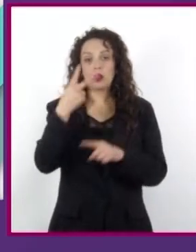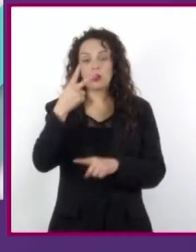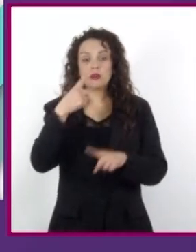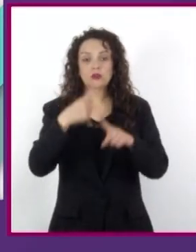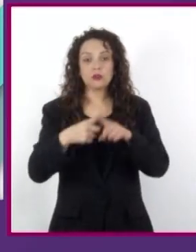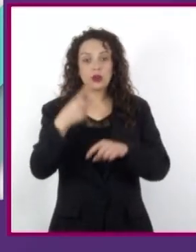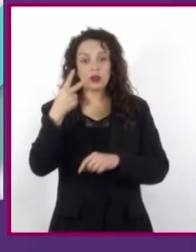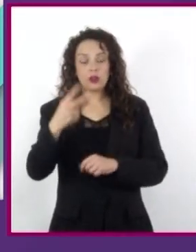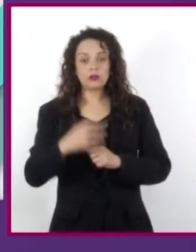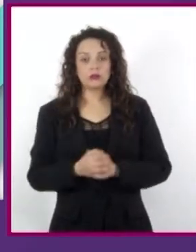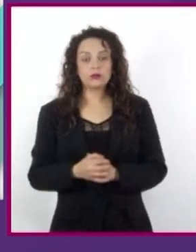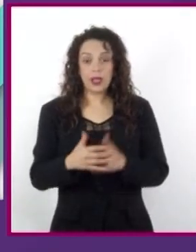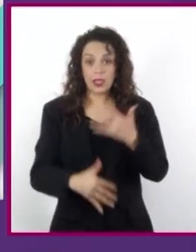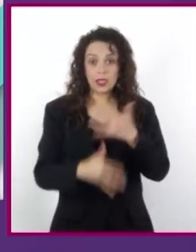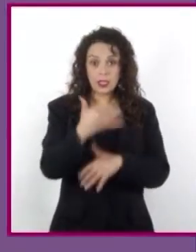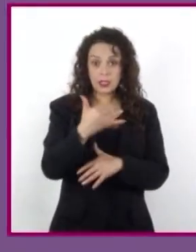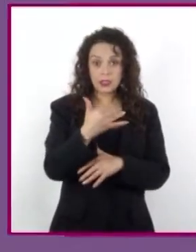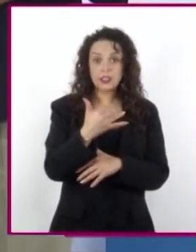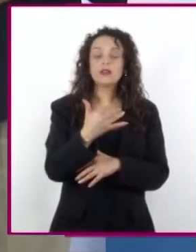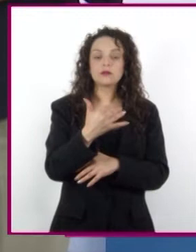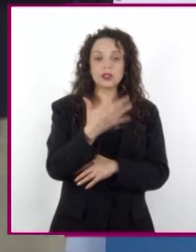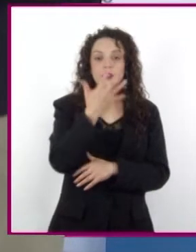producto de 5 y 3.